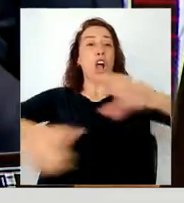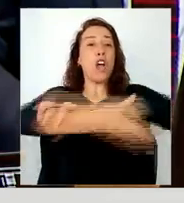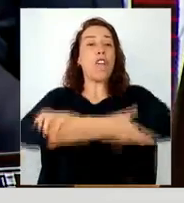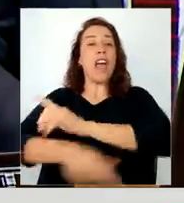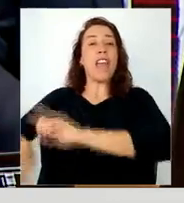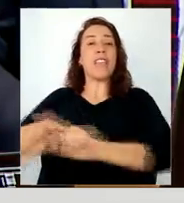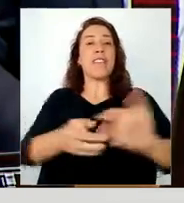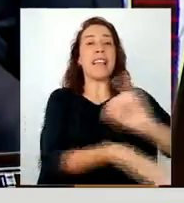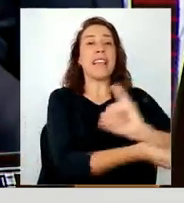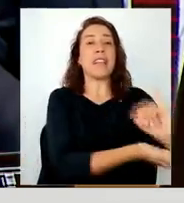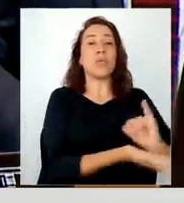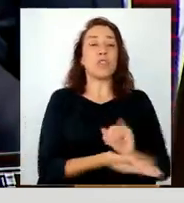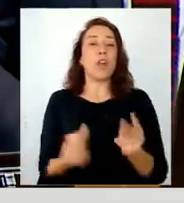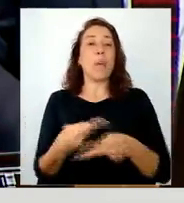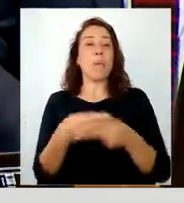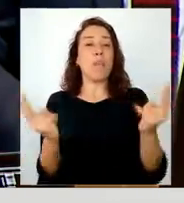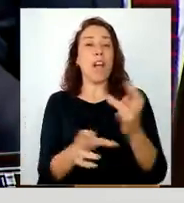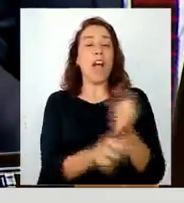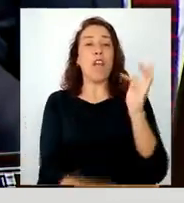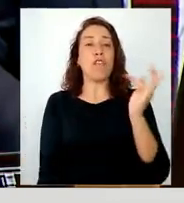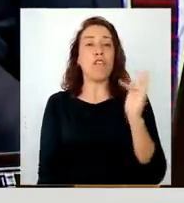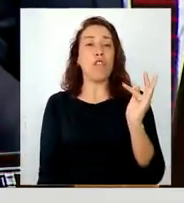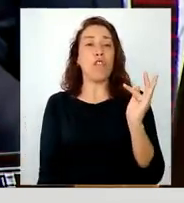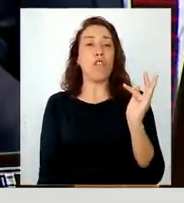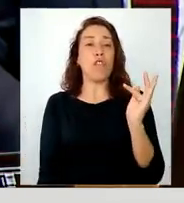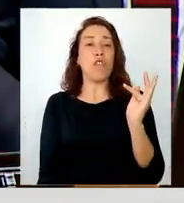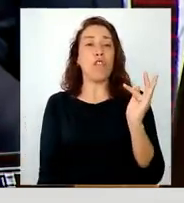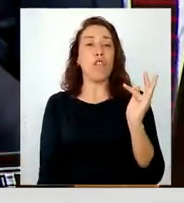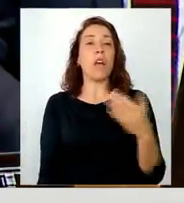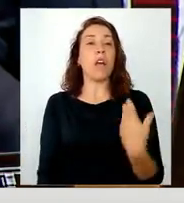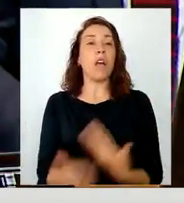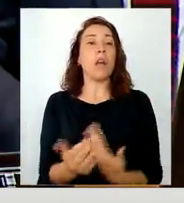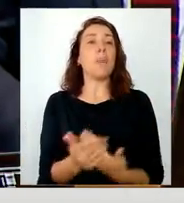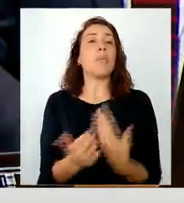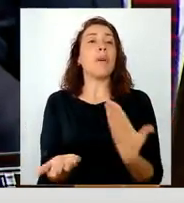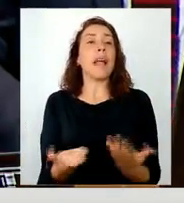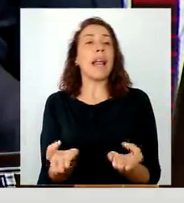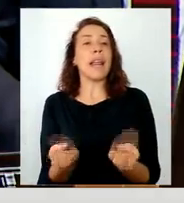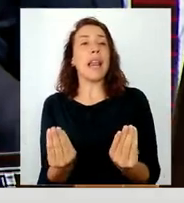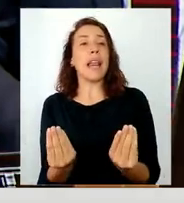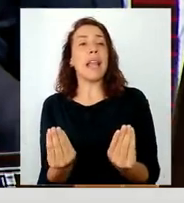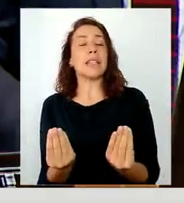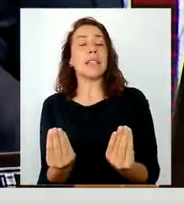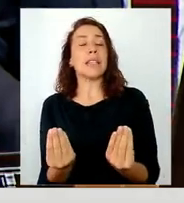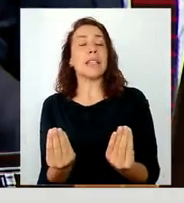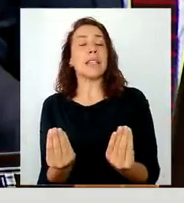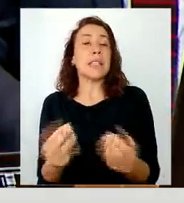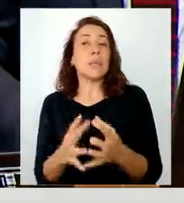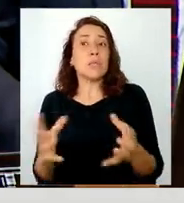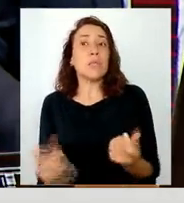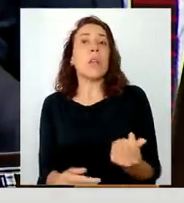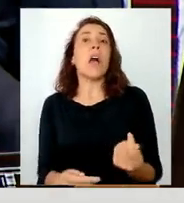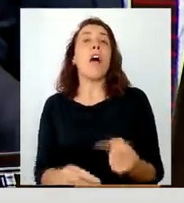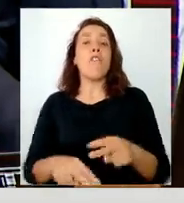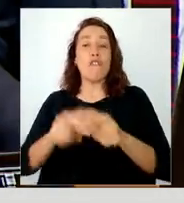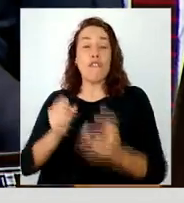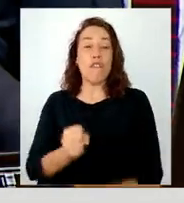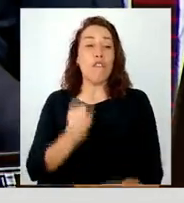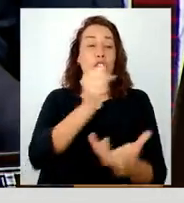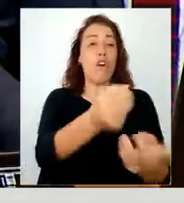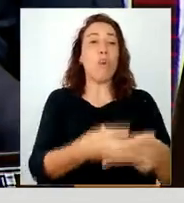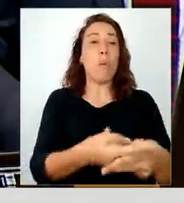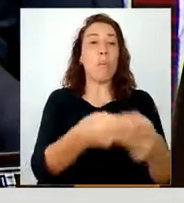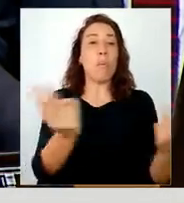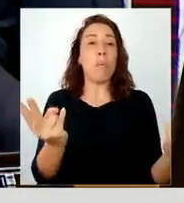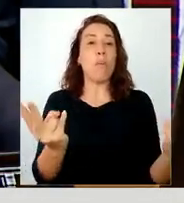y fundaciones que valiéndose de la necesidad de los más vulnerables han recibido fondos públicos en forma directa